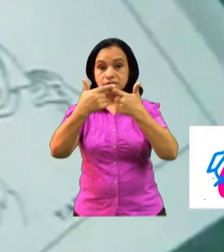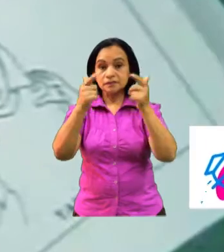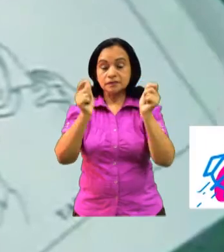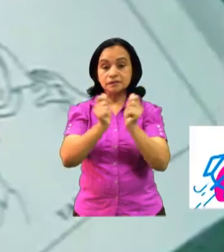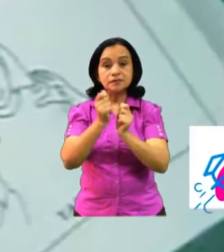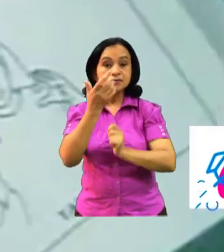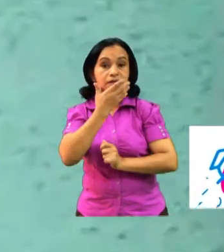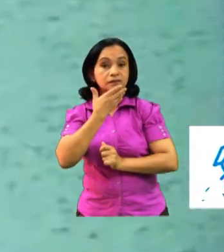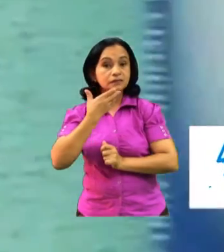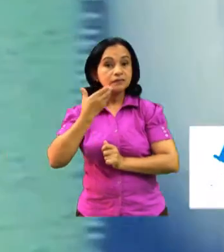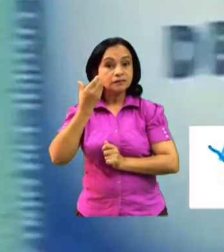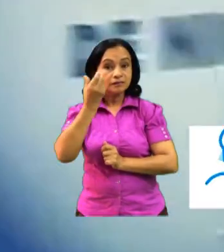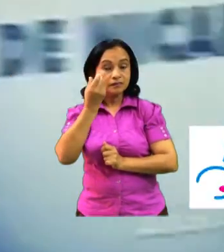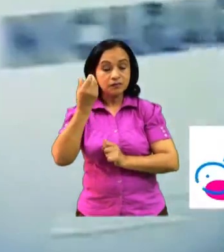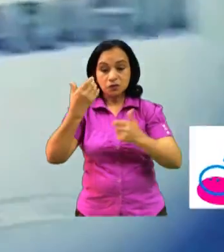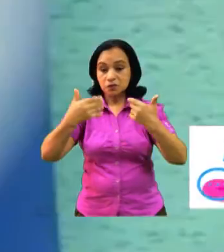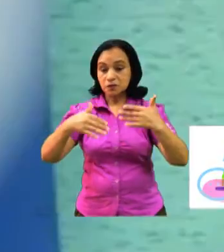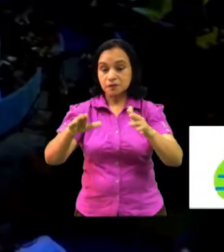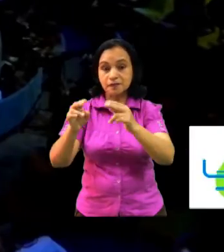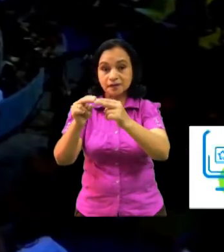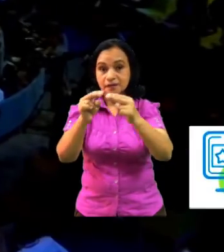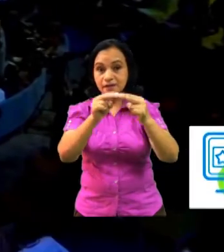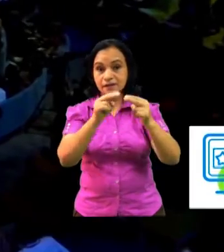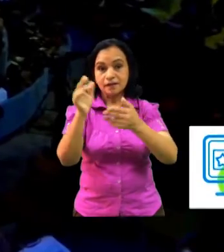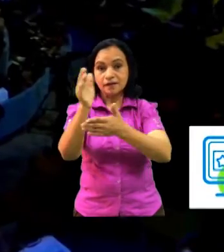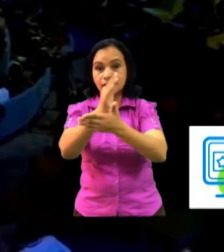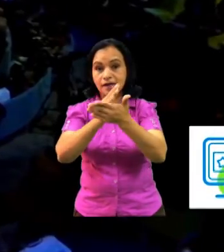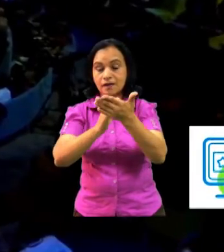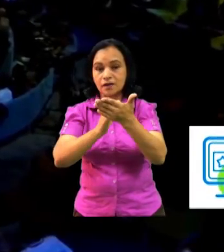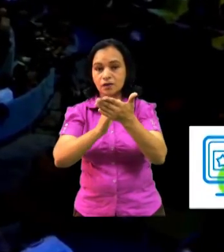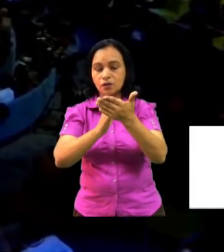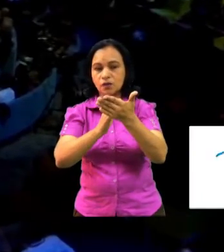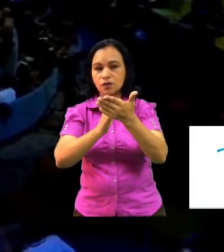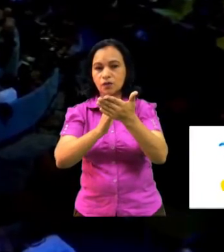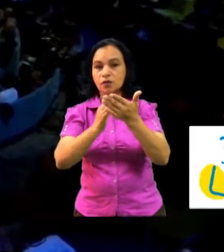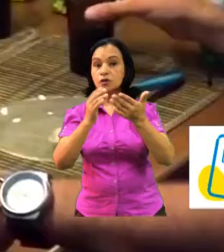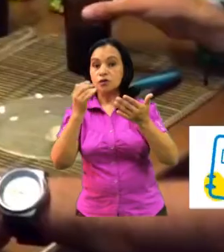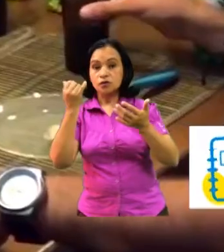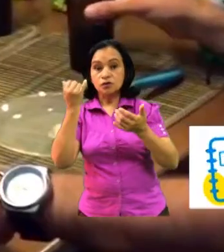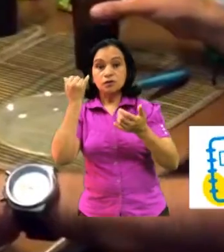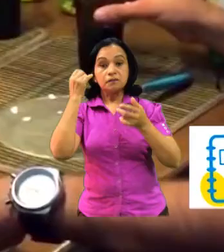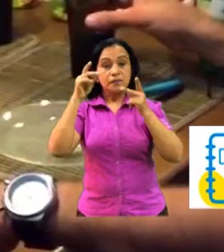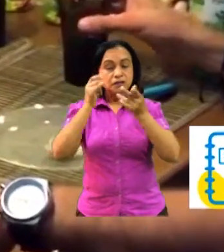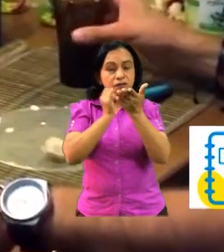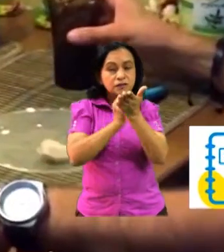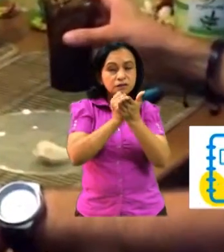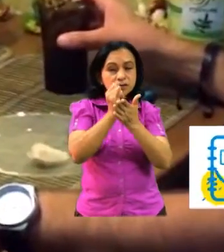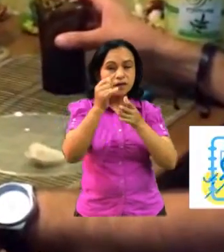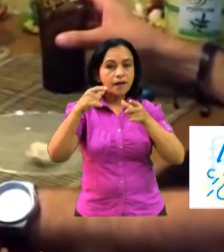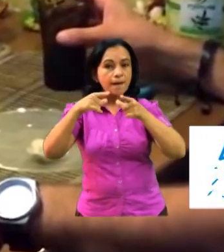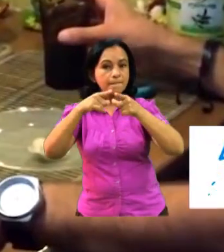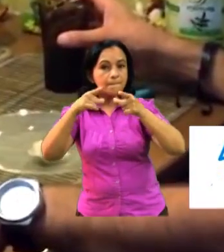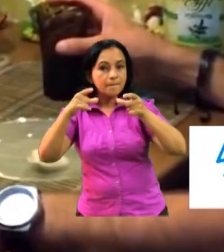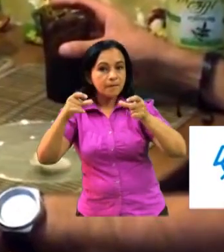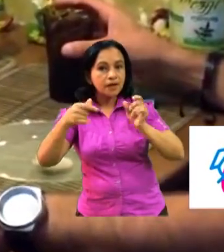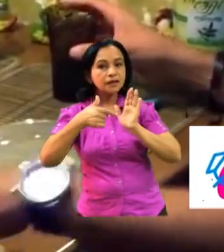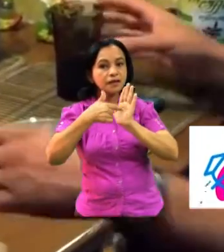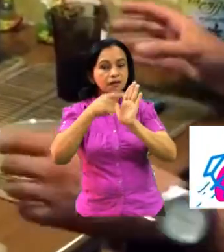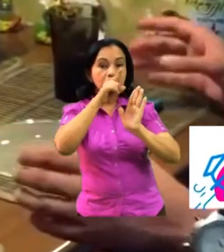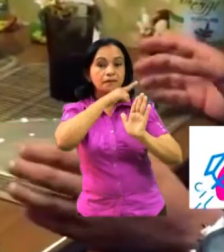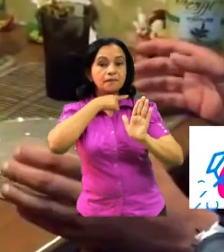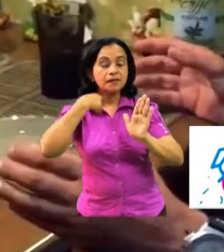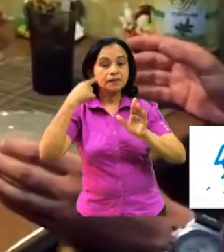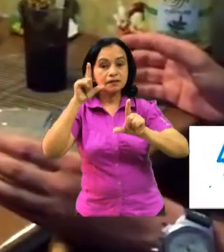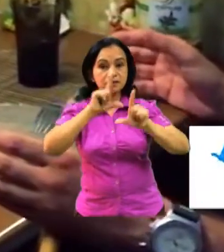de jóvenes sin lengua primaria. Algunos lingüistas consideran que lo sucedido en Managua prueba que la adquisición